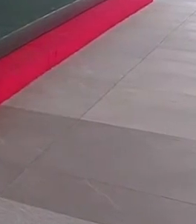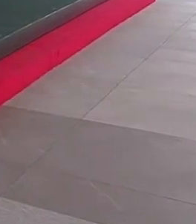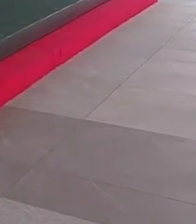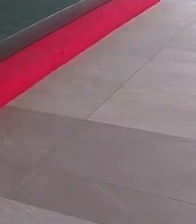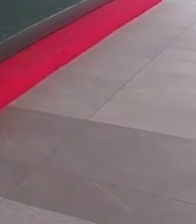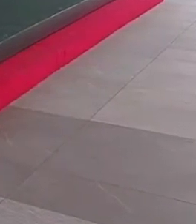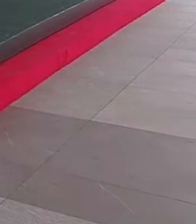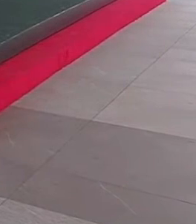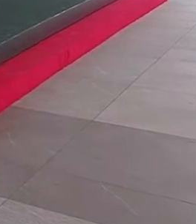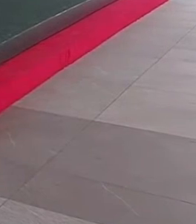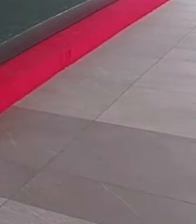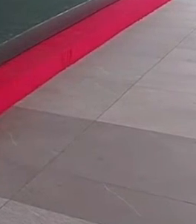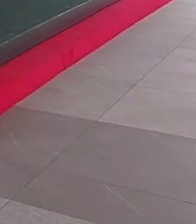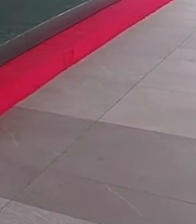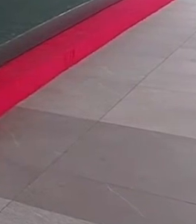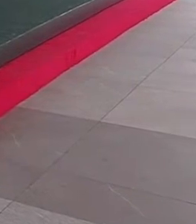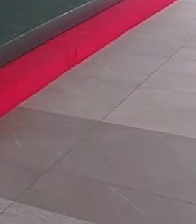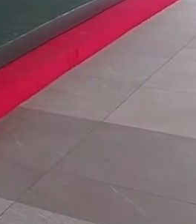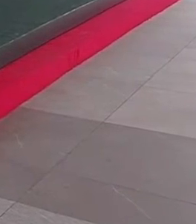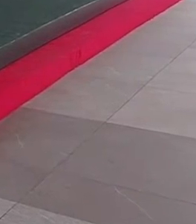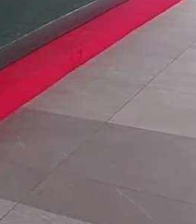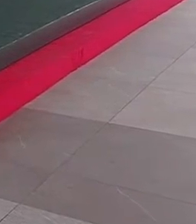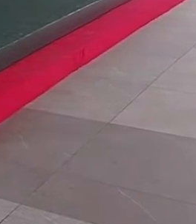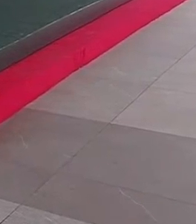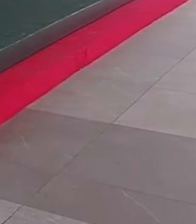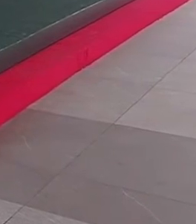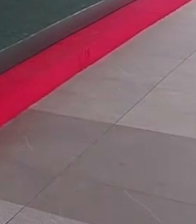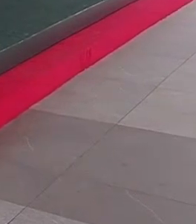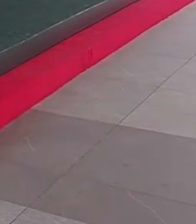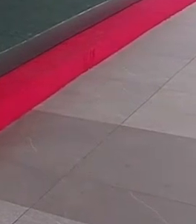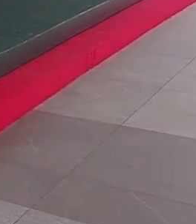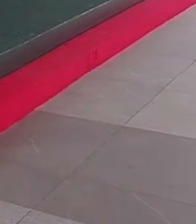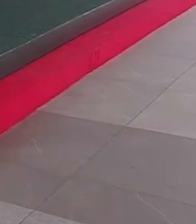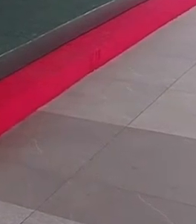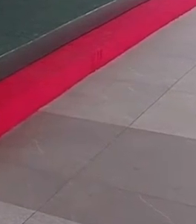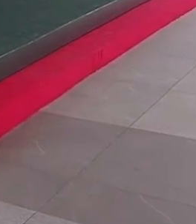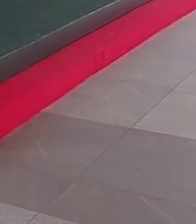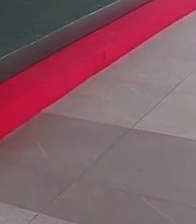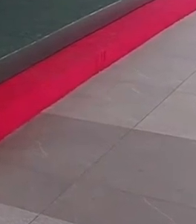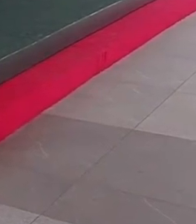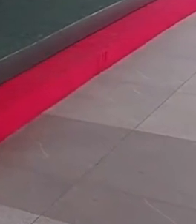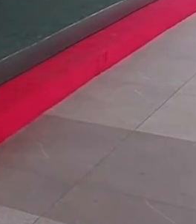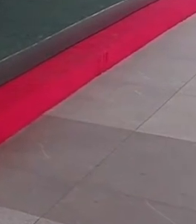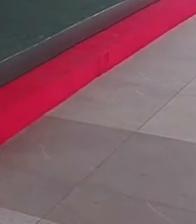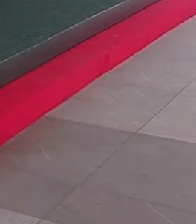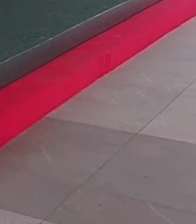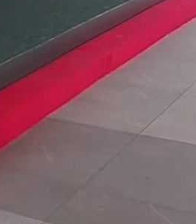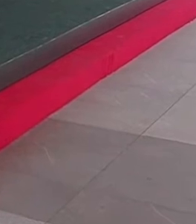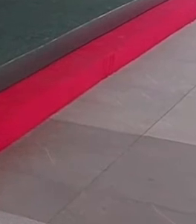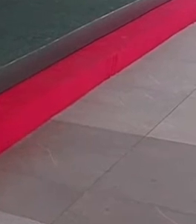para la tarea de gobierno. No se puede